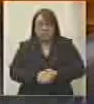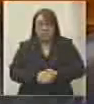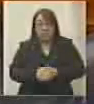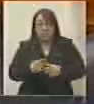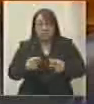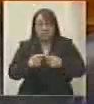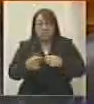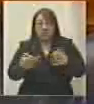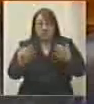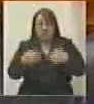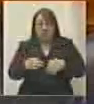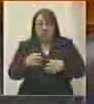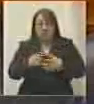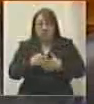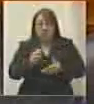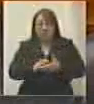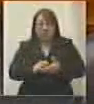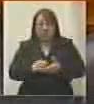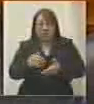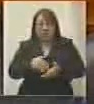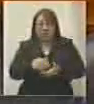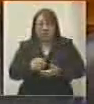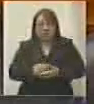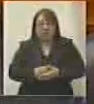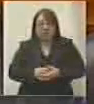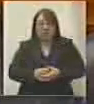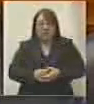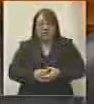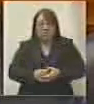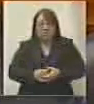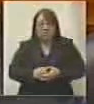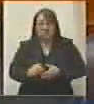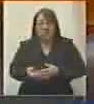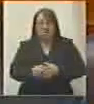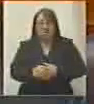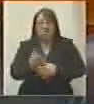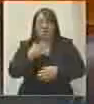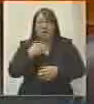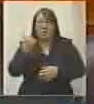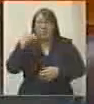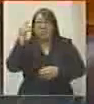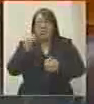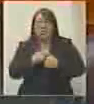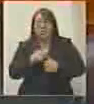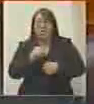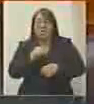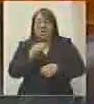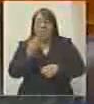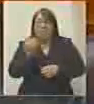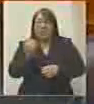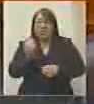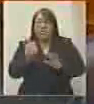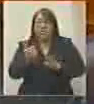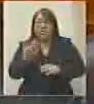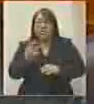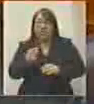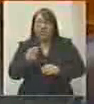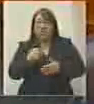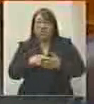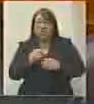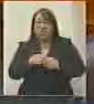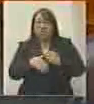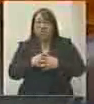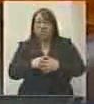zona de frontera, los más vulnerables, como por ejemplo los adultos mayores a través de pensiones en cinco. Esa es